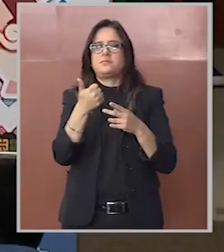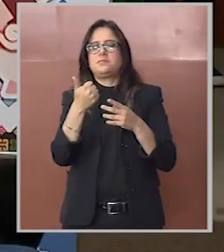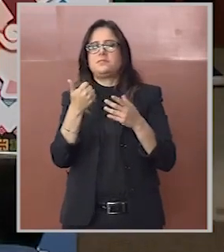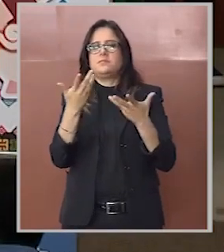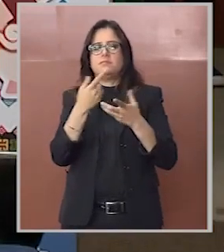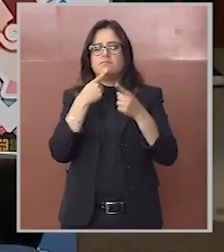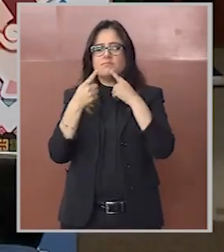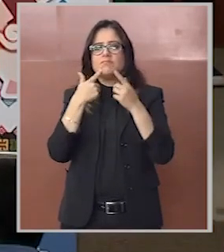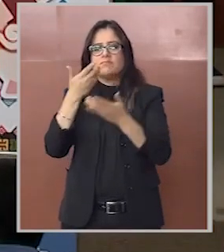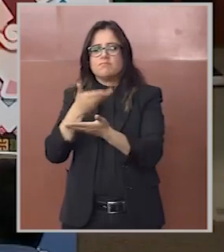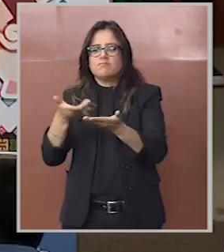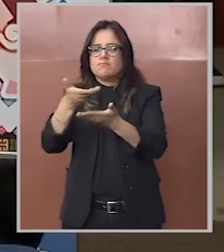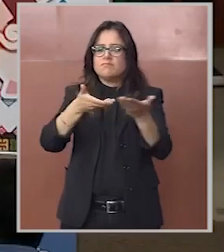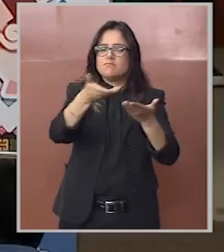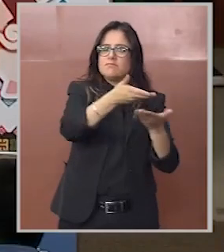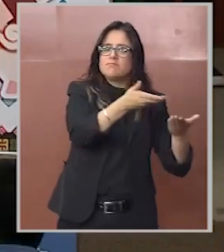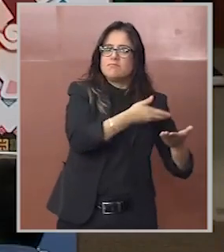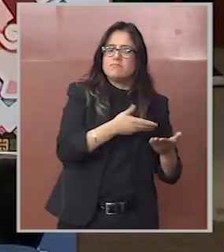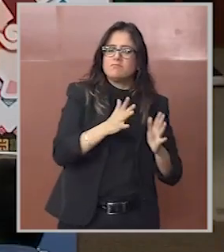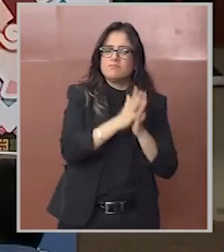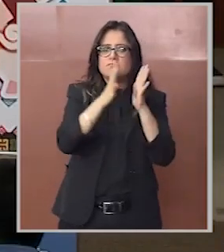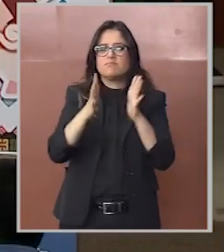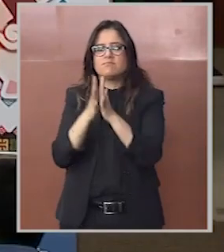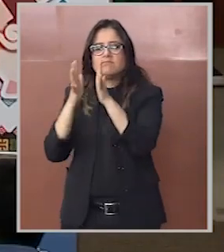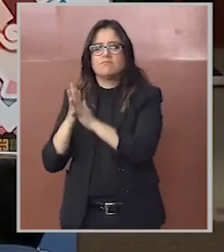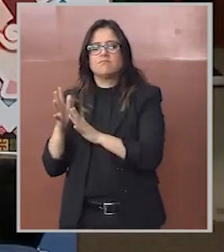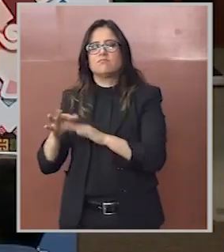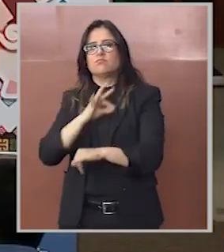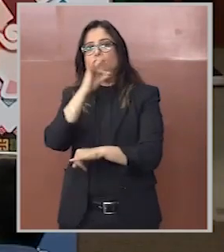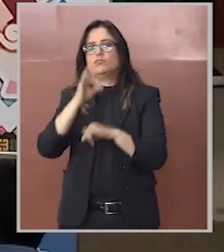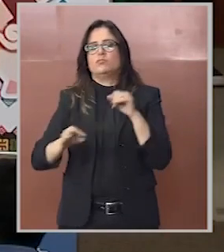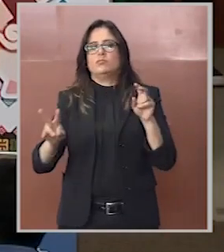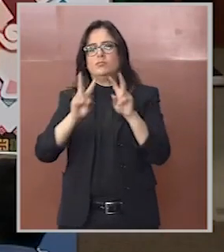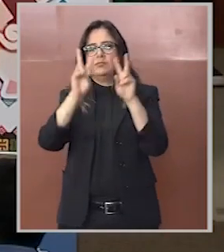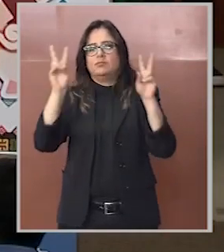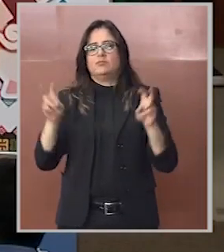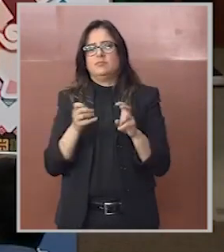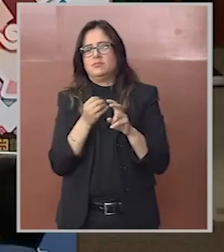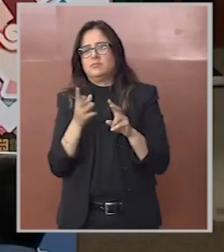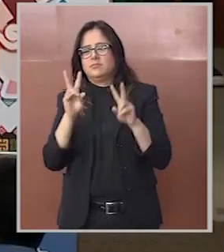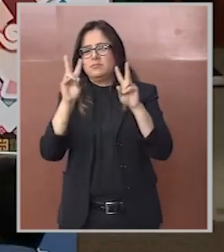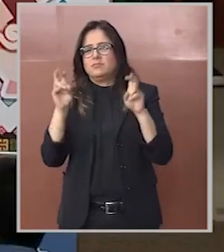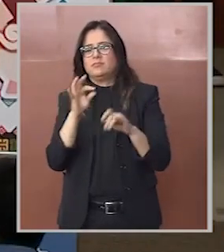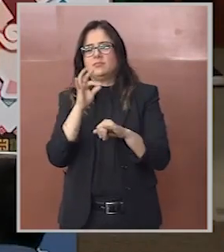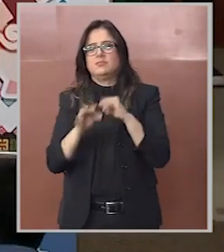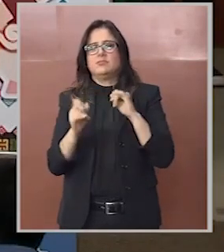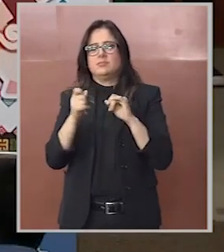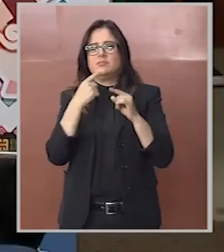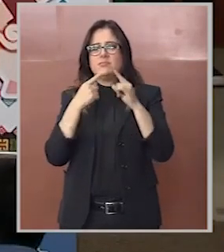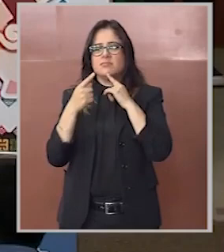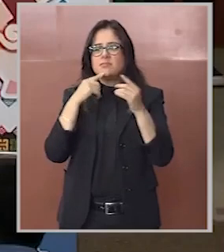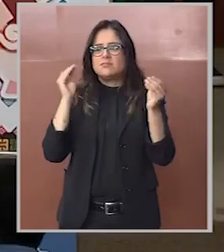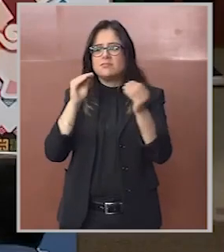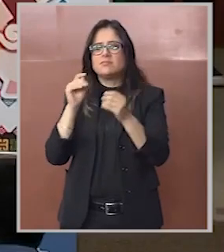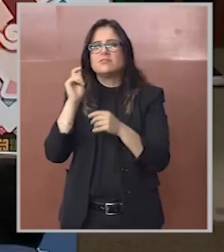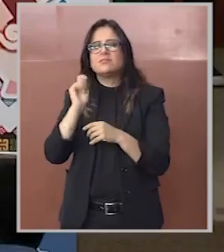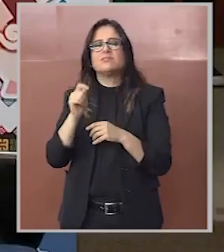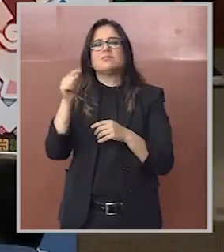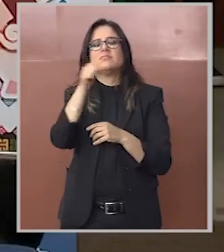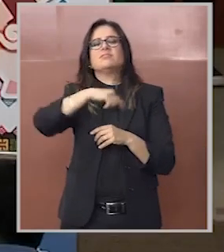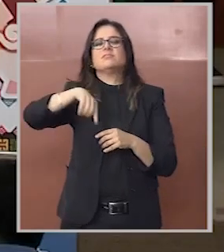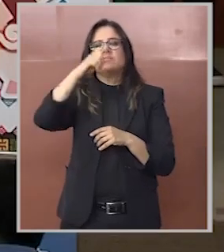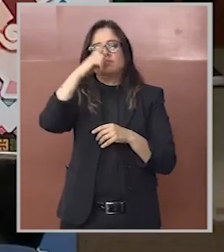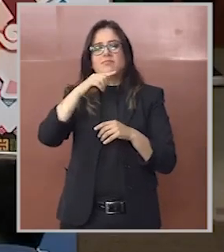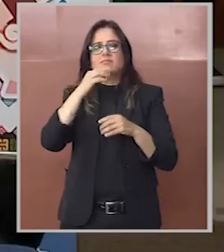interesantes y el último tema que se o uno de los últimos temas que se discutió tenía que ver con la propia campaña de difusión